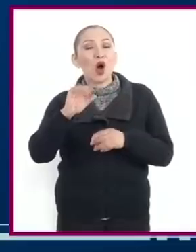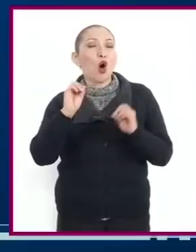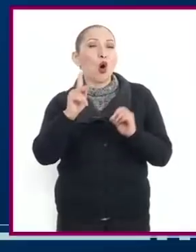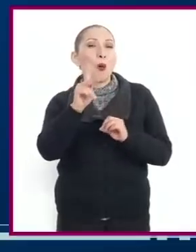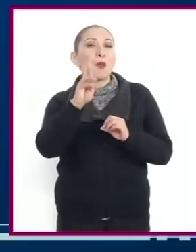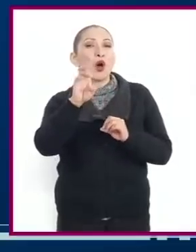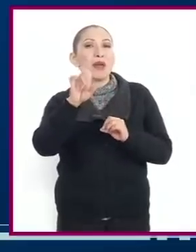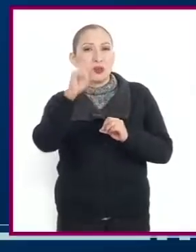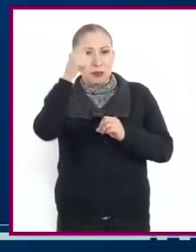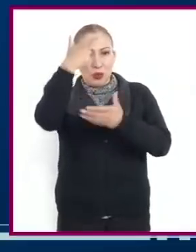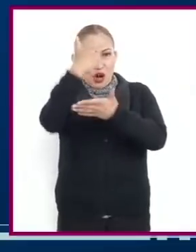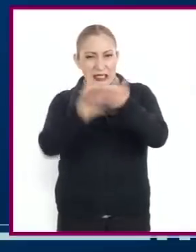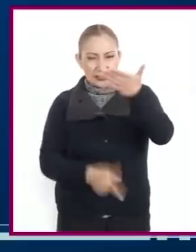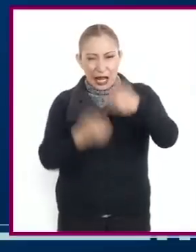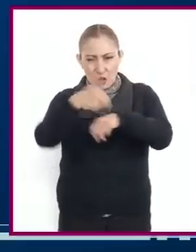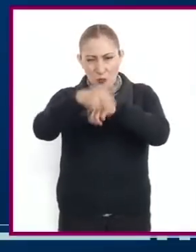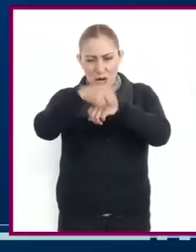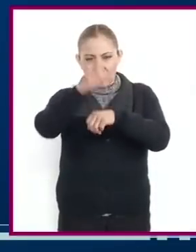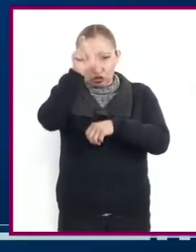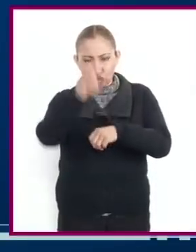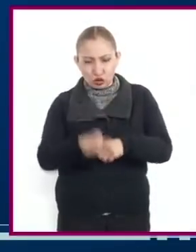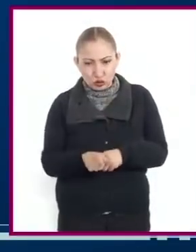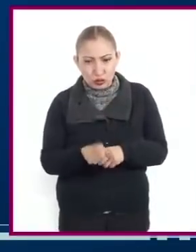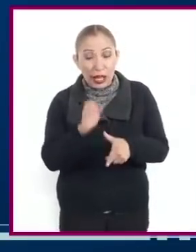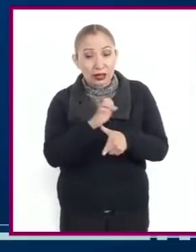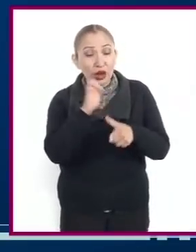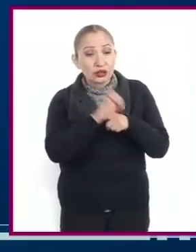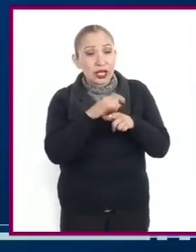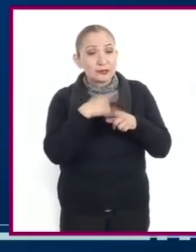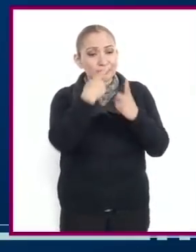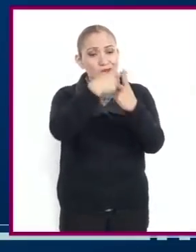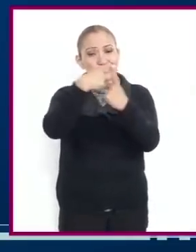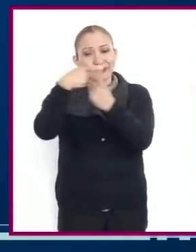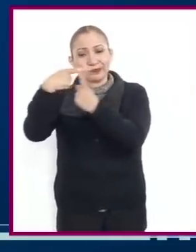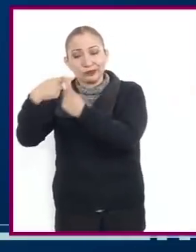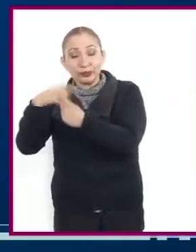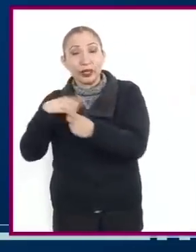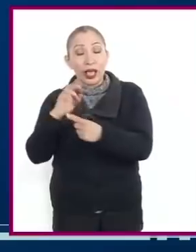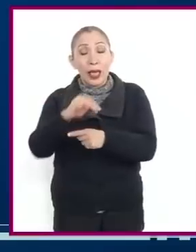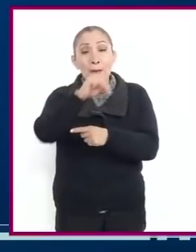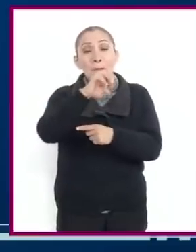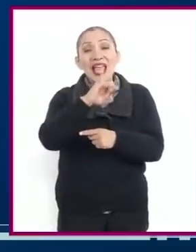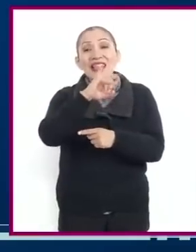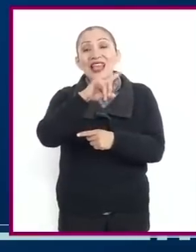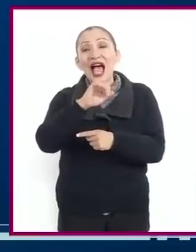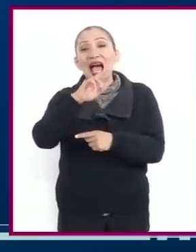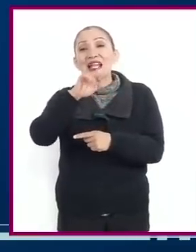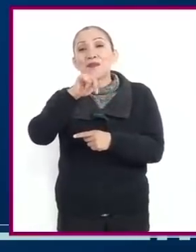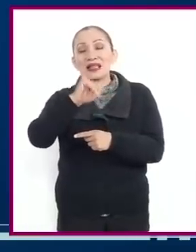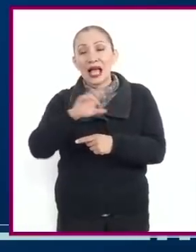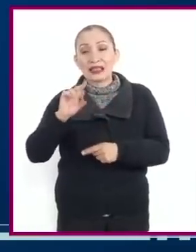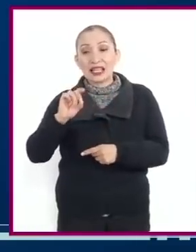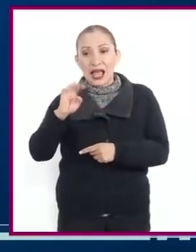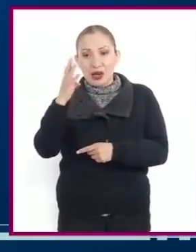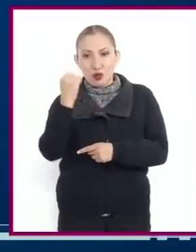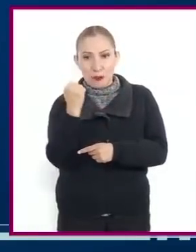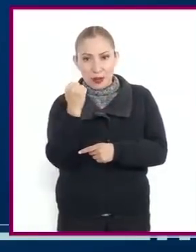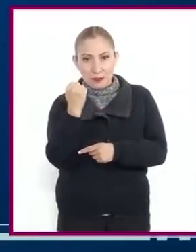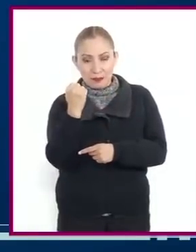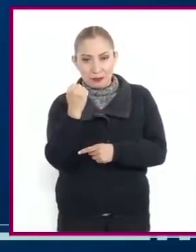del conjunto de datos. Así, llegamos a que el valor de la media aritmética es